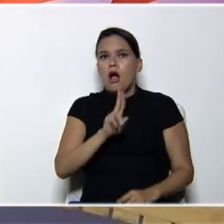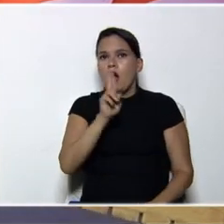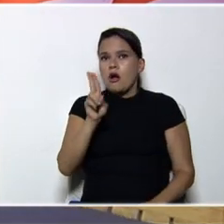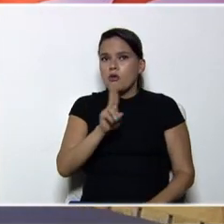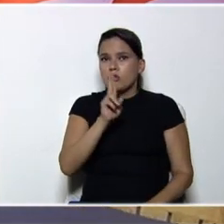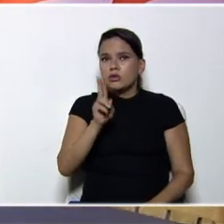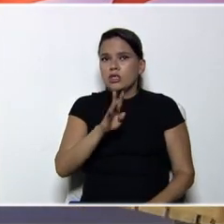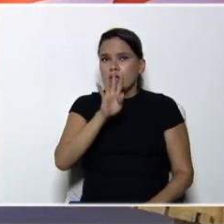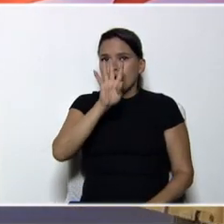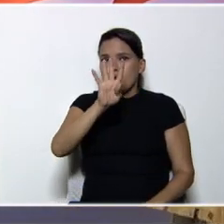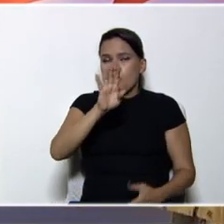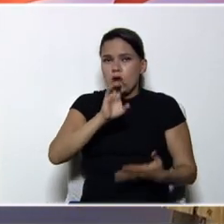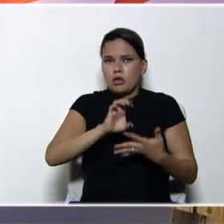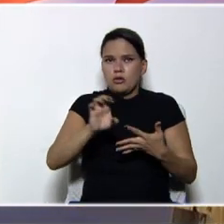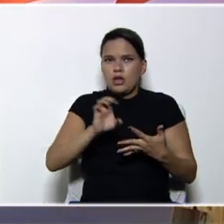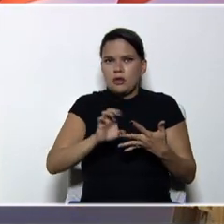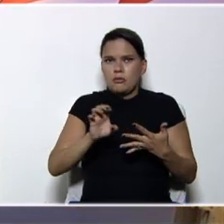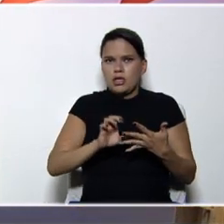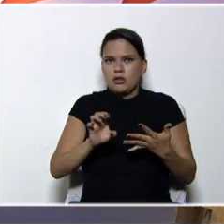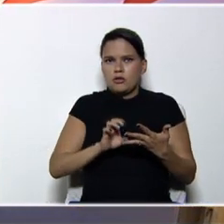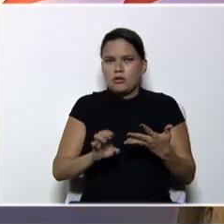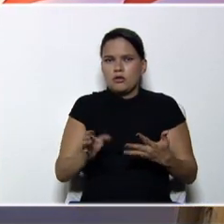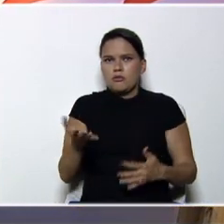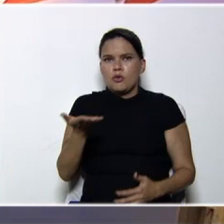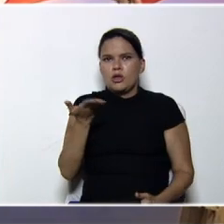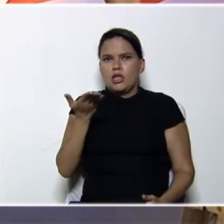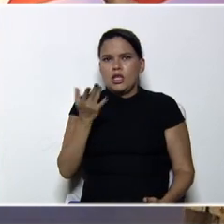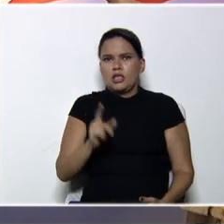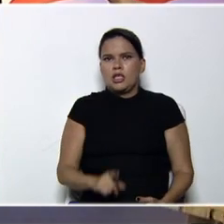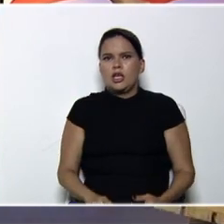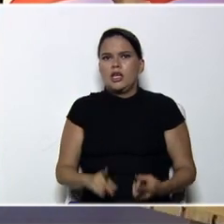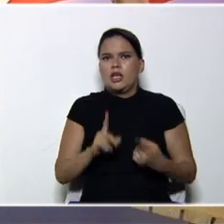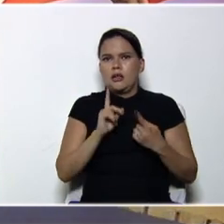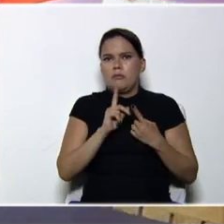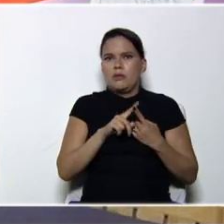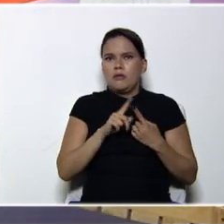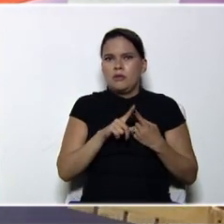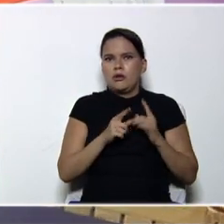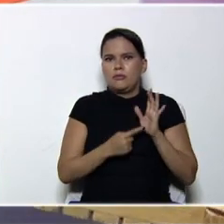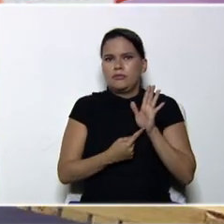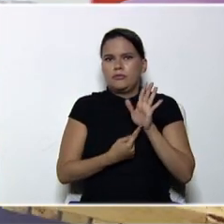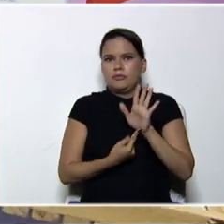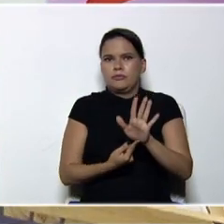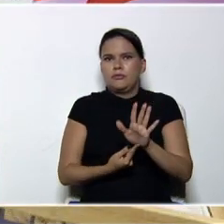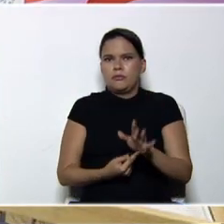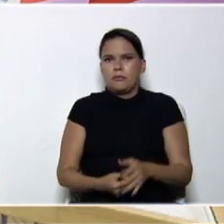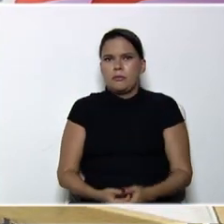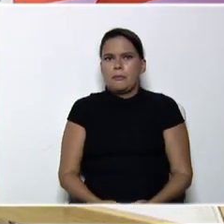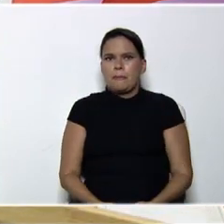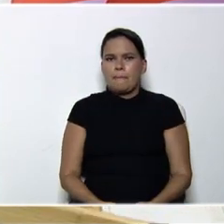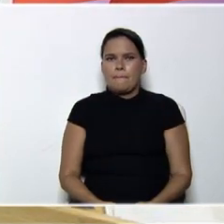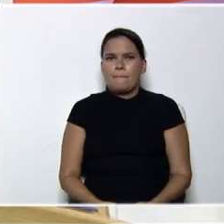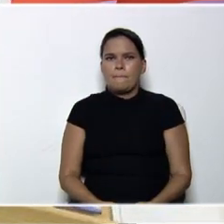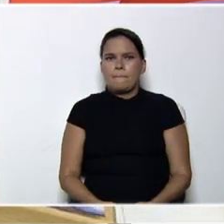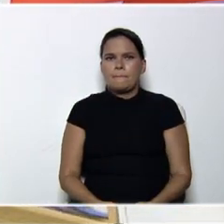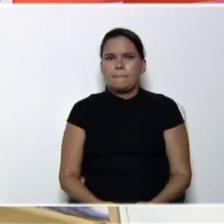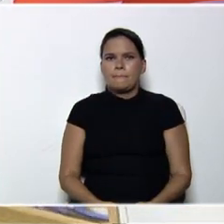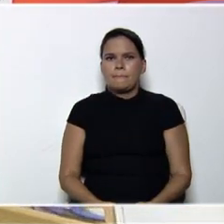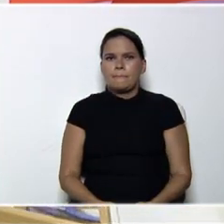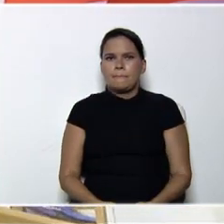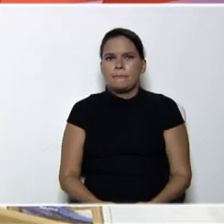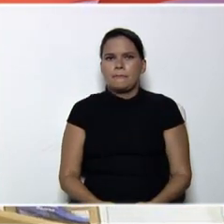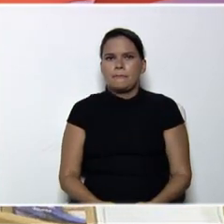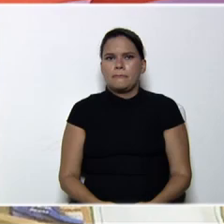entonces 4 elementos muy importantes. El primero que quiero rescatarles es el siguiente.